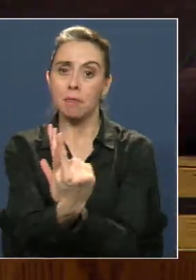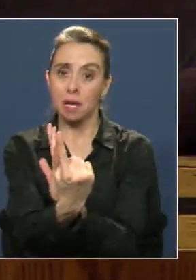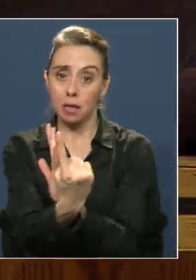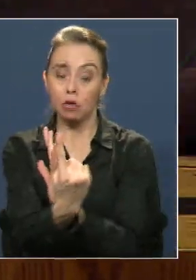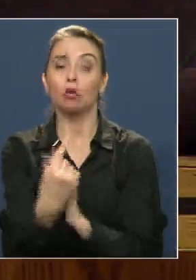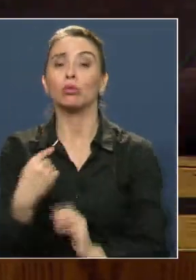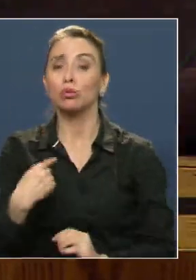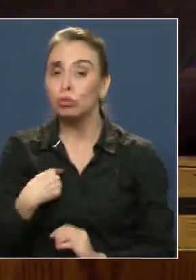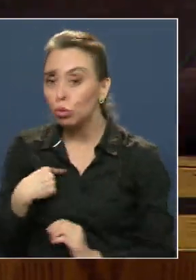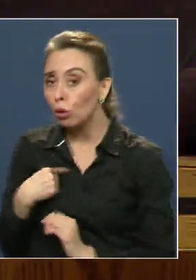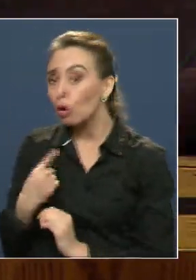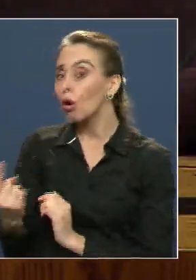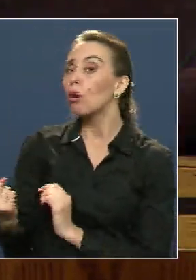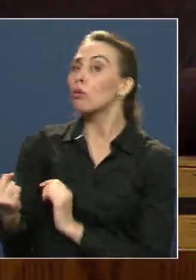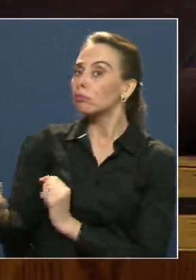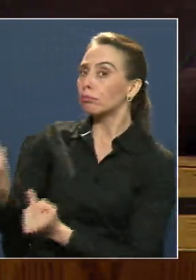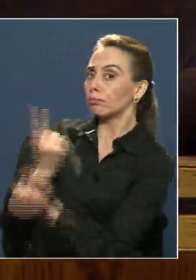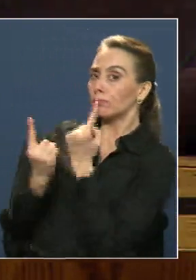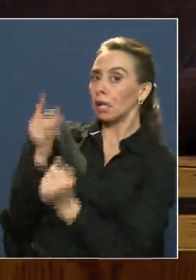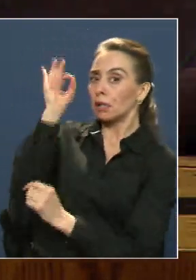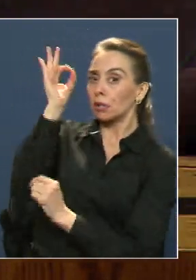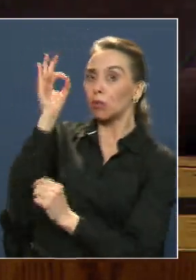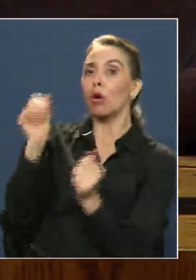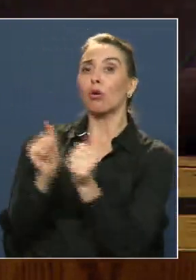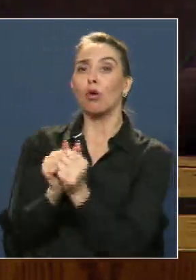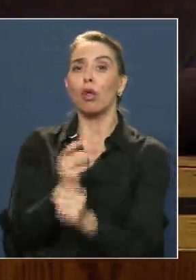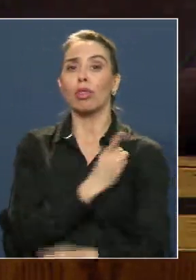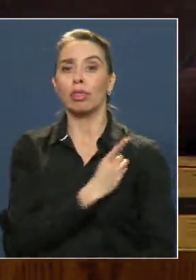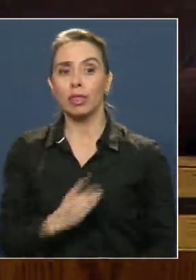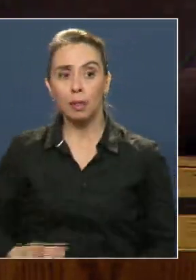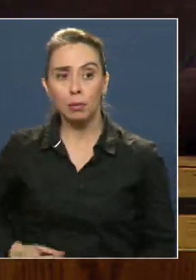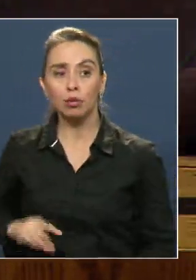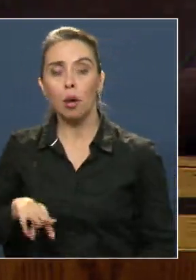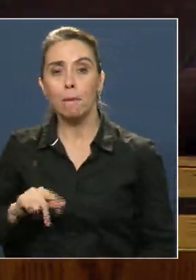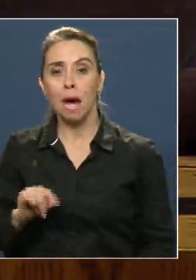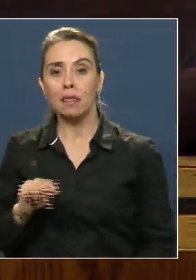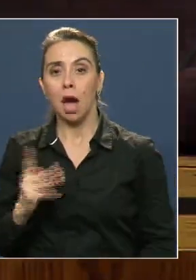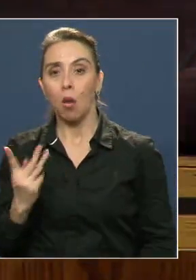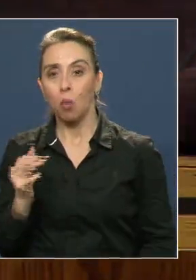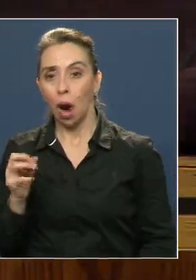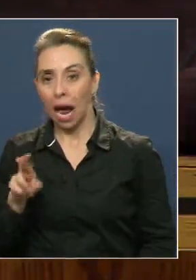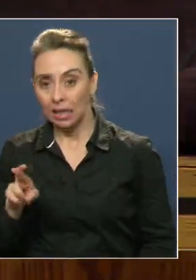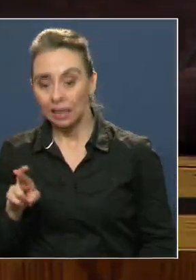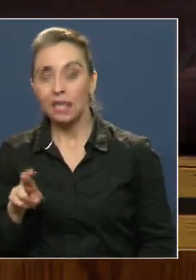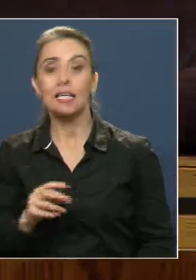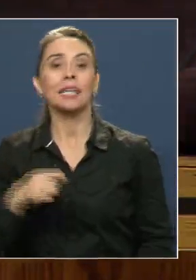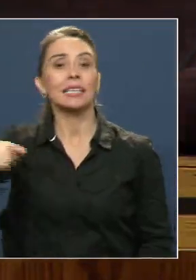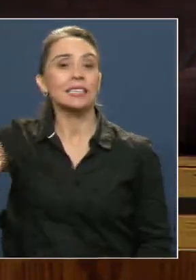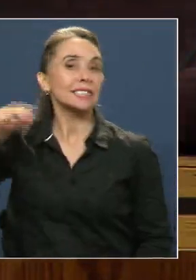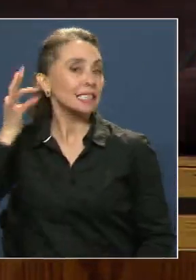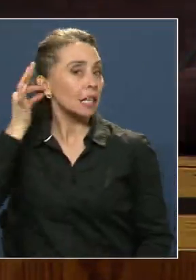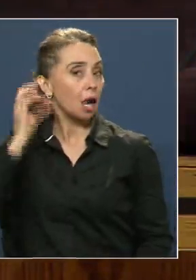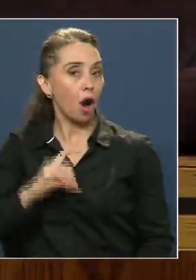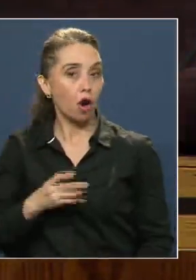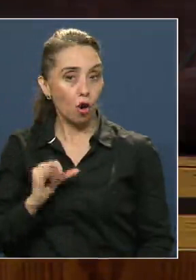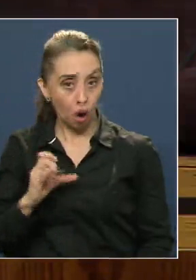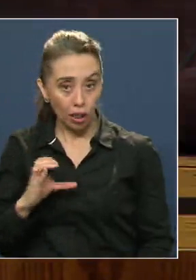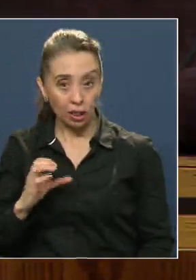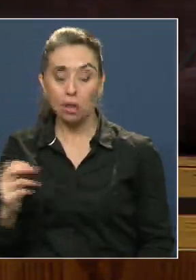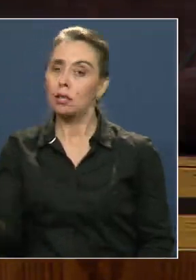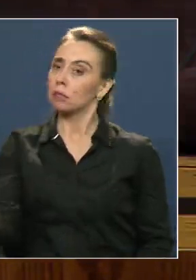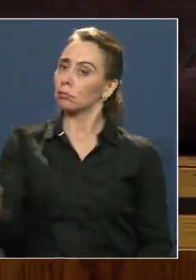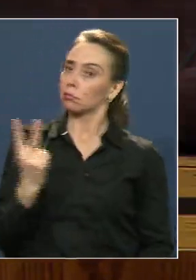me tocó recibir a algunos parlamentarios, entre los cuales estaba el diputado Matías Walker, la senadora Carolina Goit, que